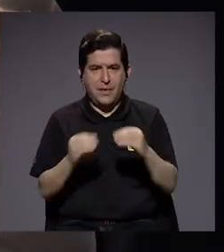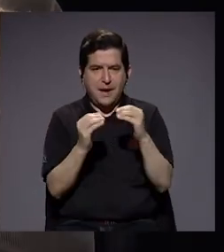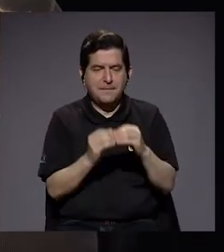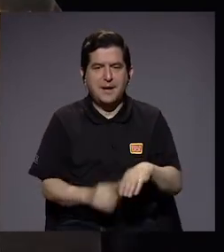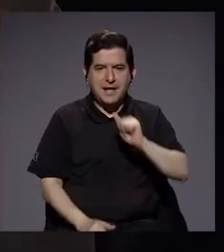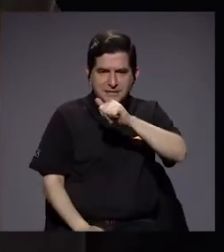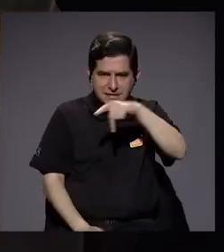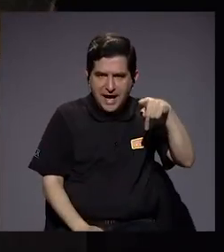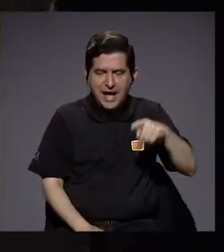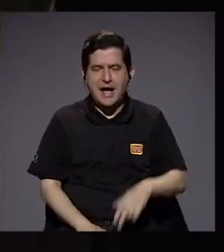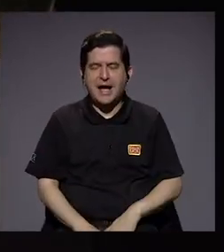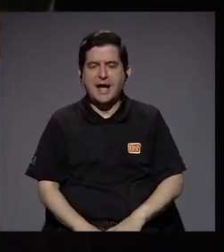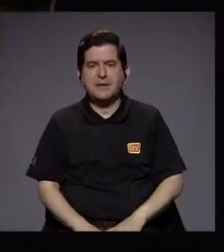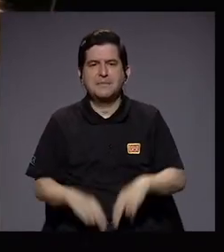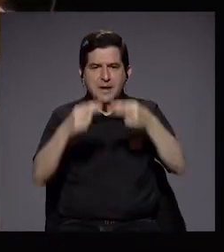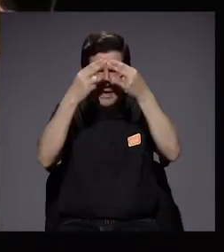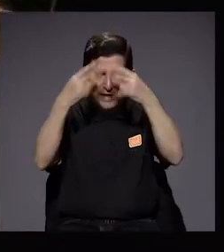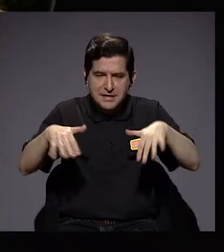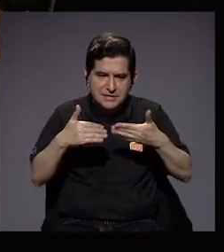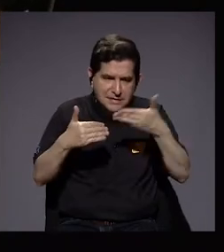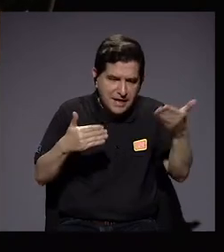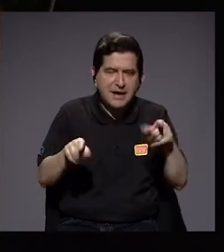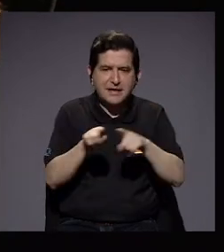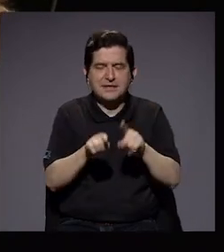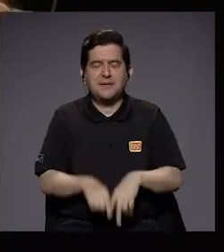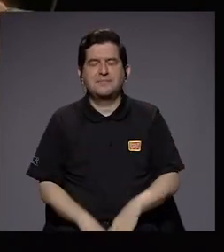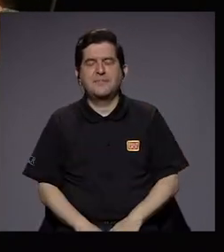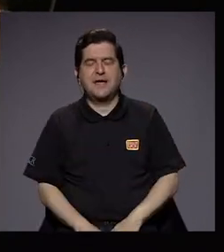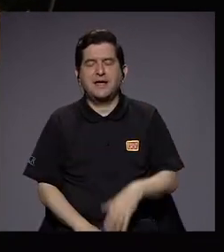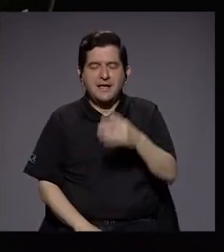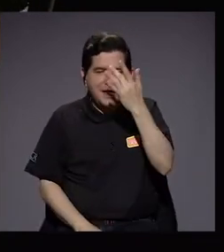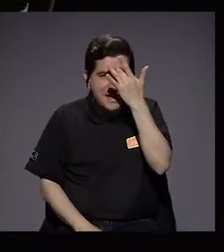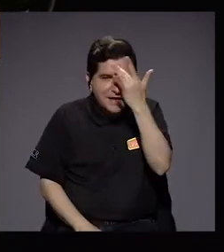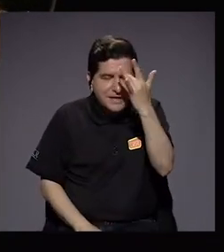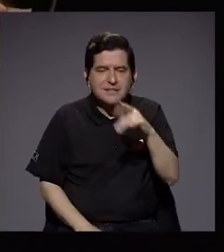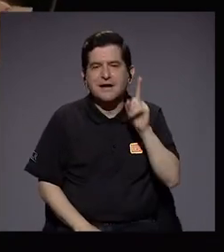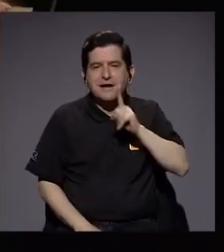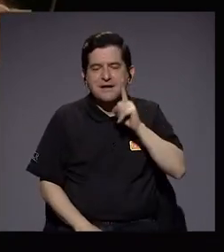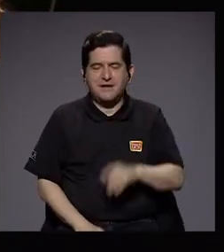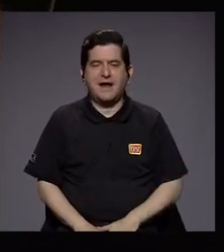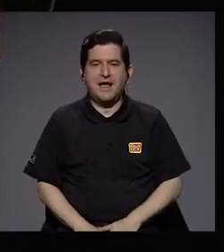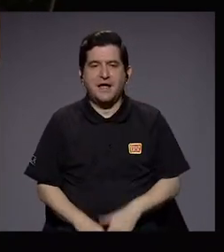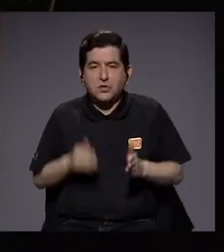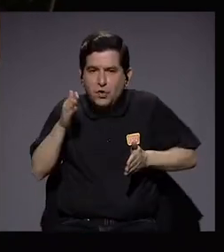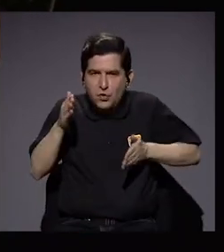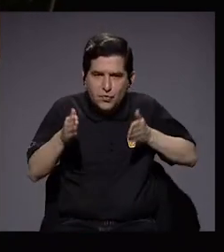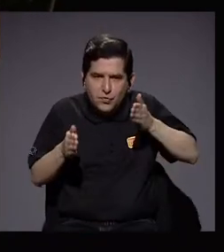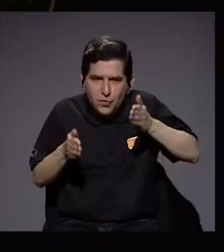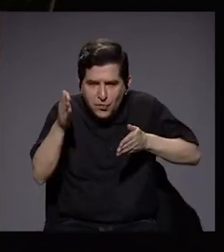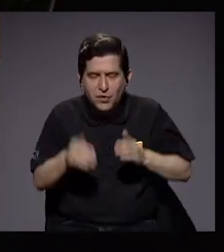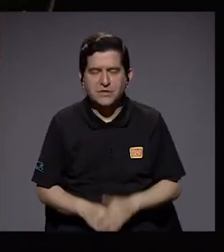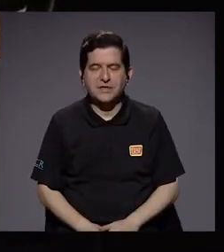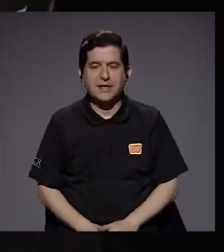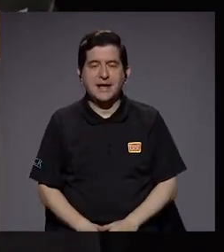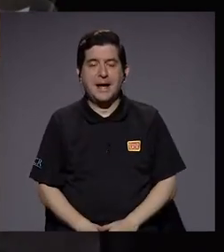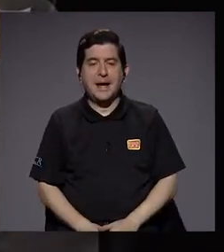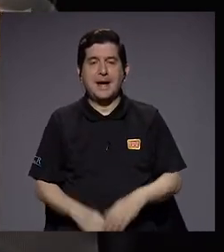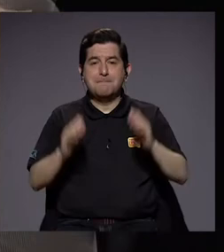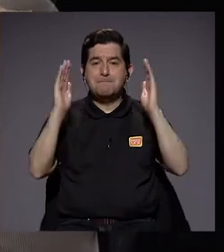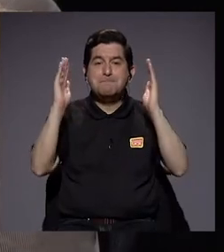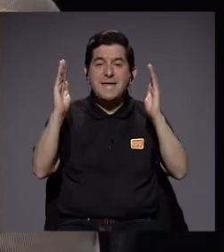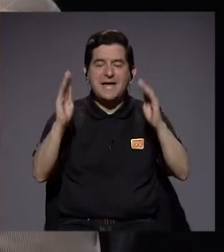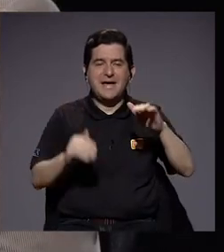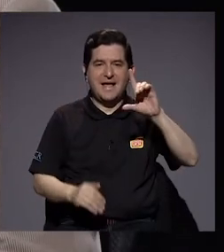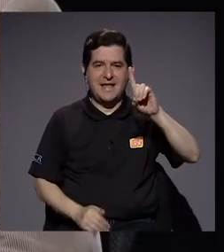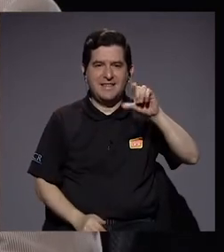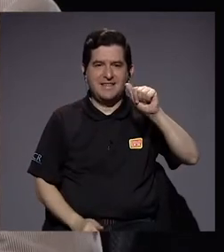más aplicaciones como el Internet de las Cosas, inteligencia artificial, la robótica, el tema del Big Data, todo ese tipo